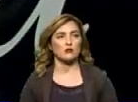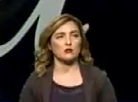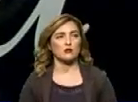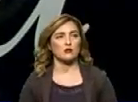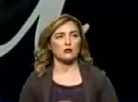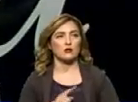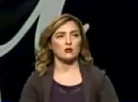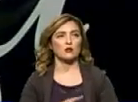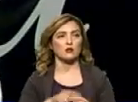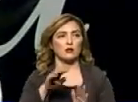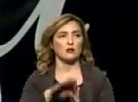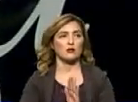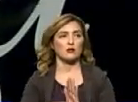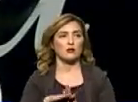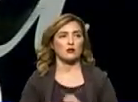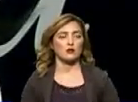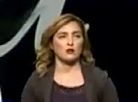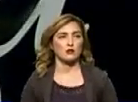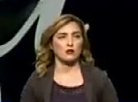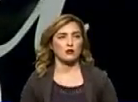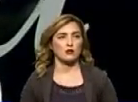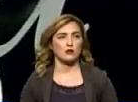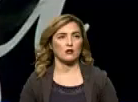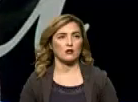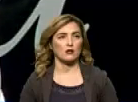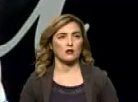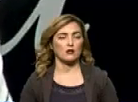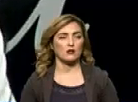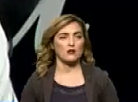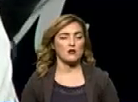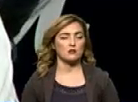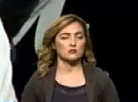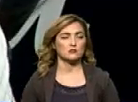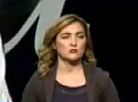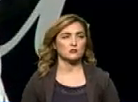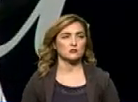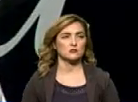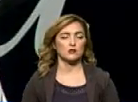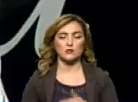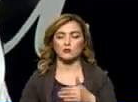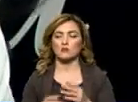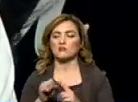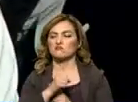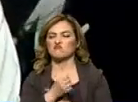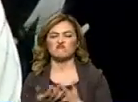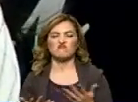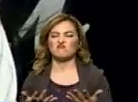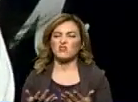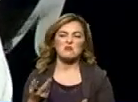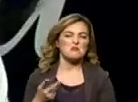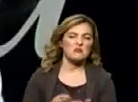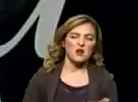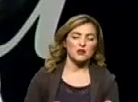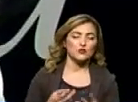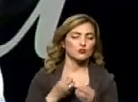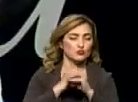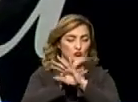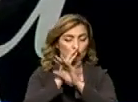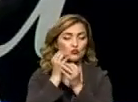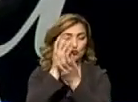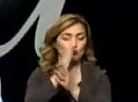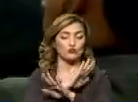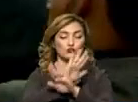menor tiempo, ya que las partes podrán además saber en qué fase de la citación o qué sucedió con